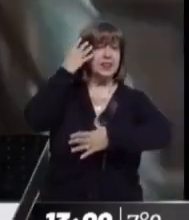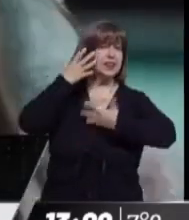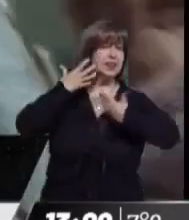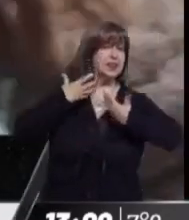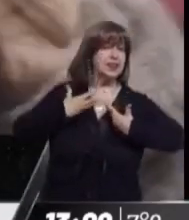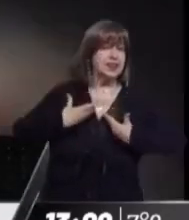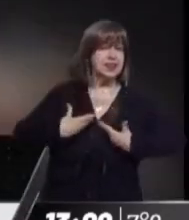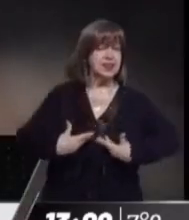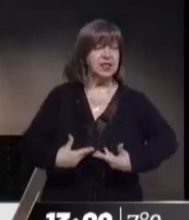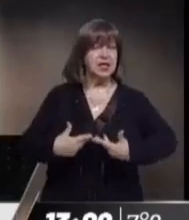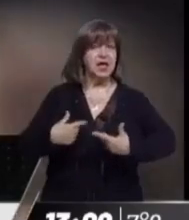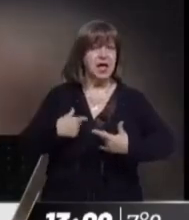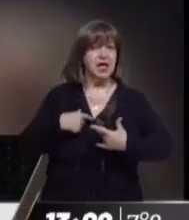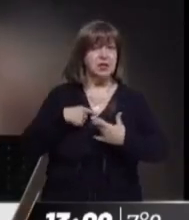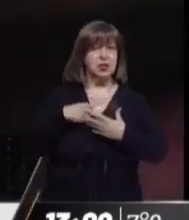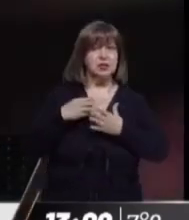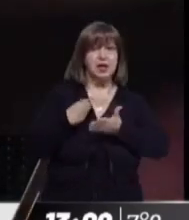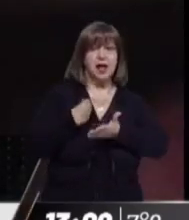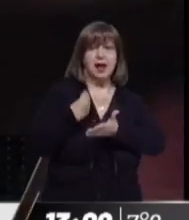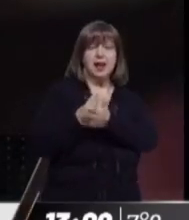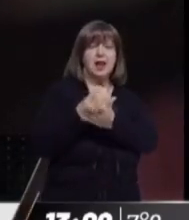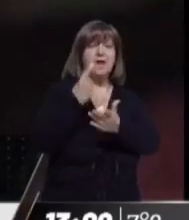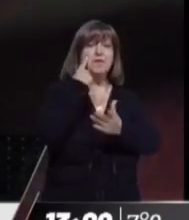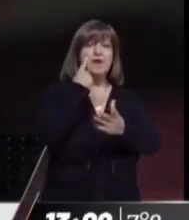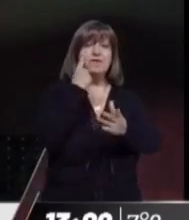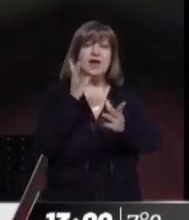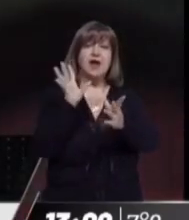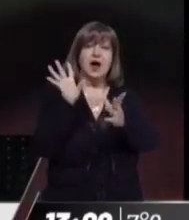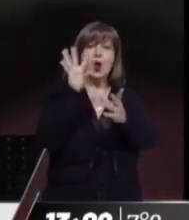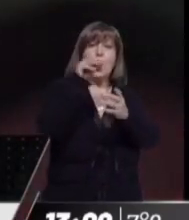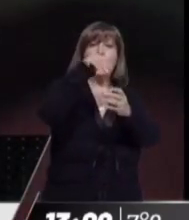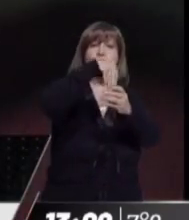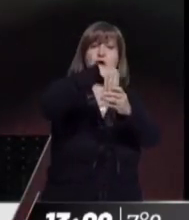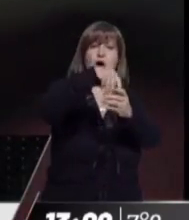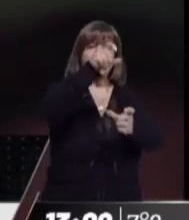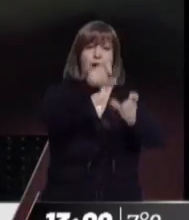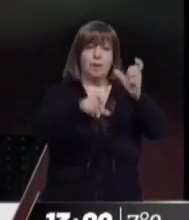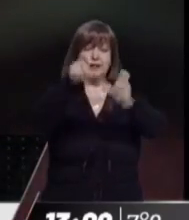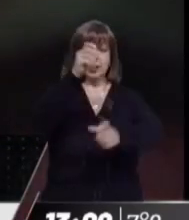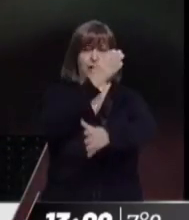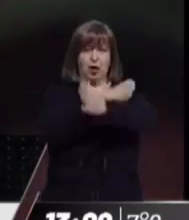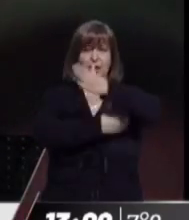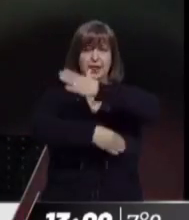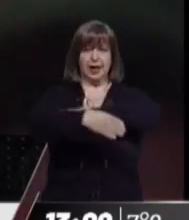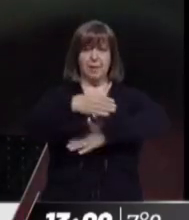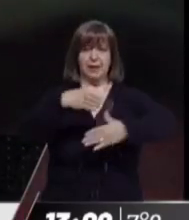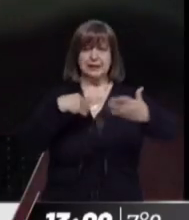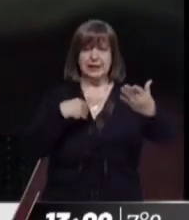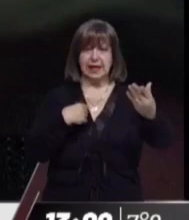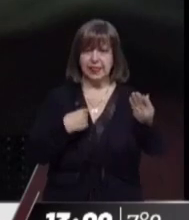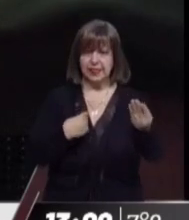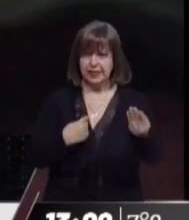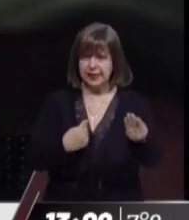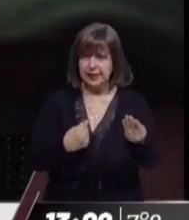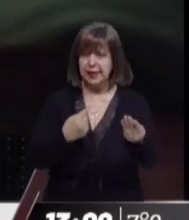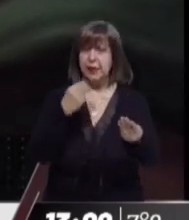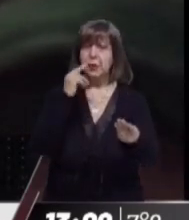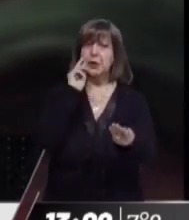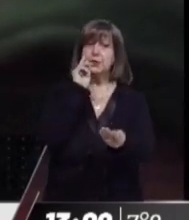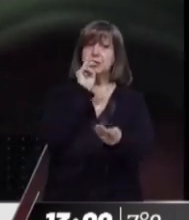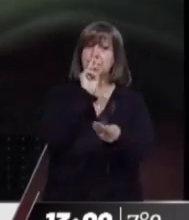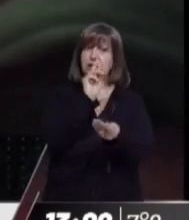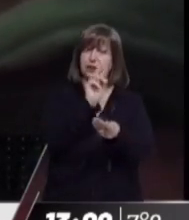las reglas de ese mundo son completamente diferentes y manejables de otra forma. La verdad que la película